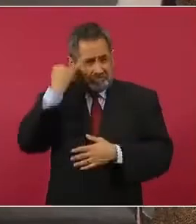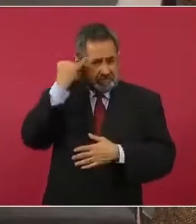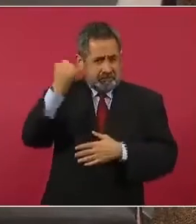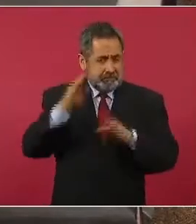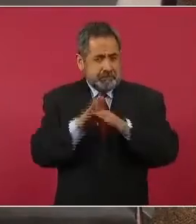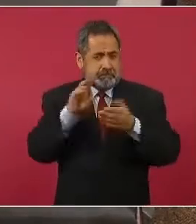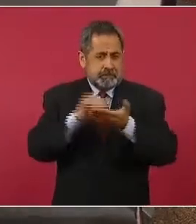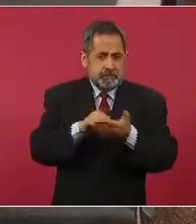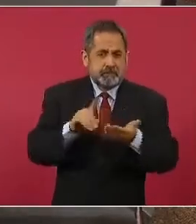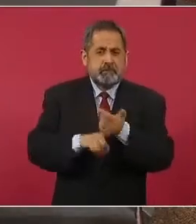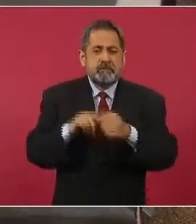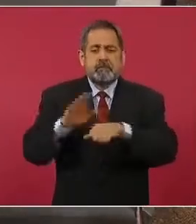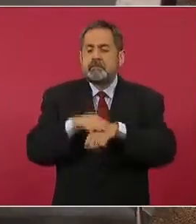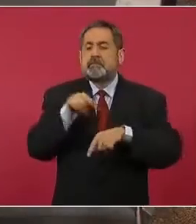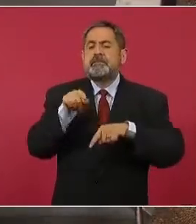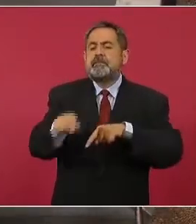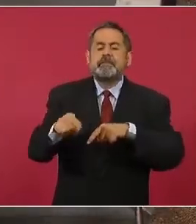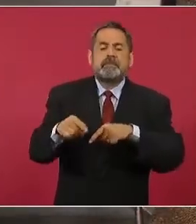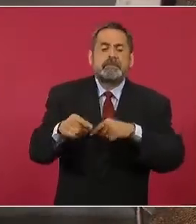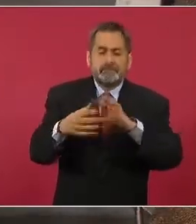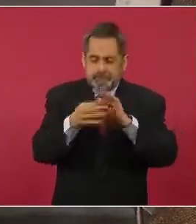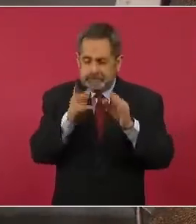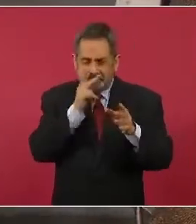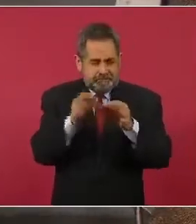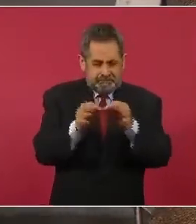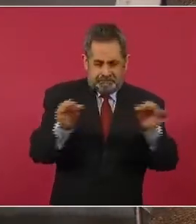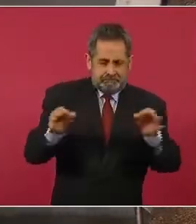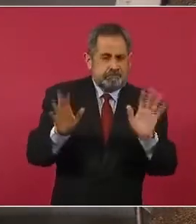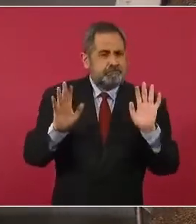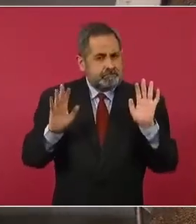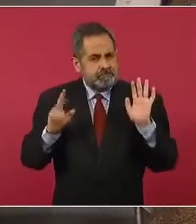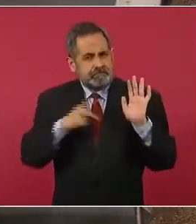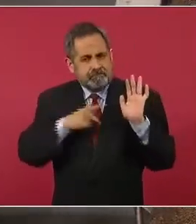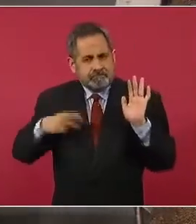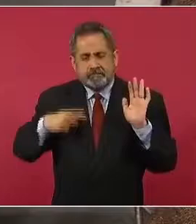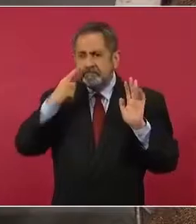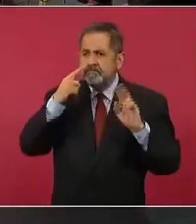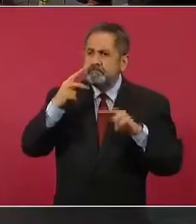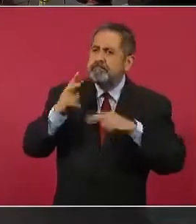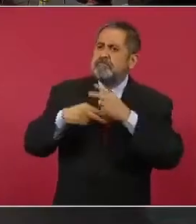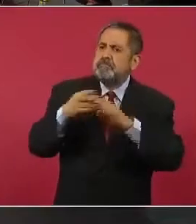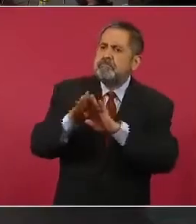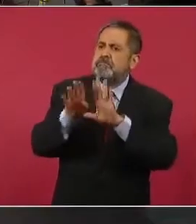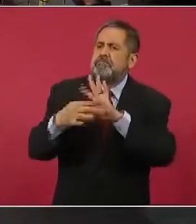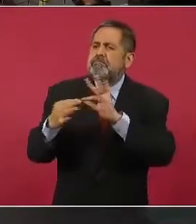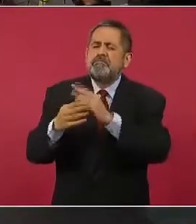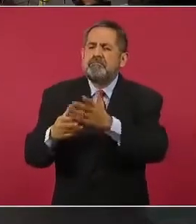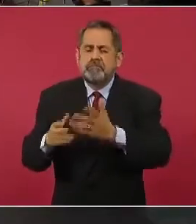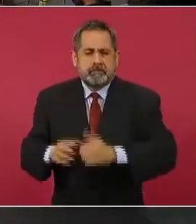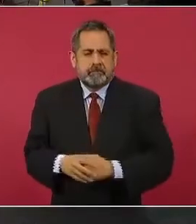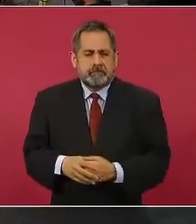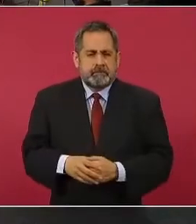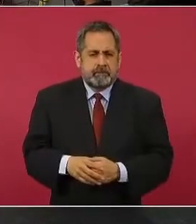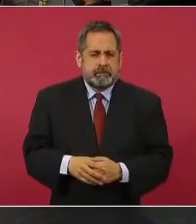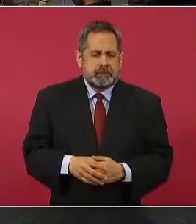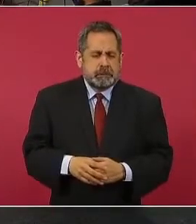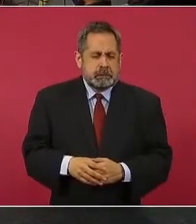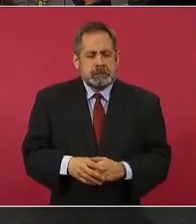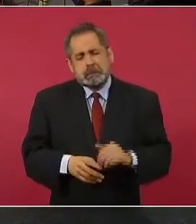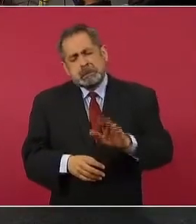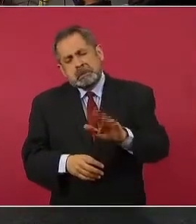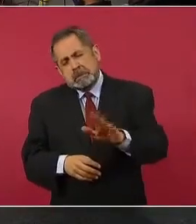Presidente, hay una segunda pregunta. En la Corte circuló un proyecto de un ministro que propone acortar la pregunta de la revocación de